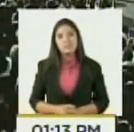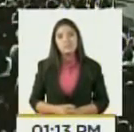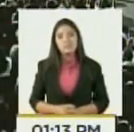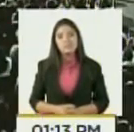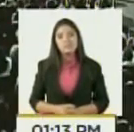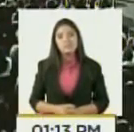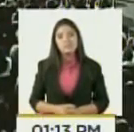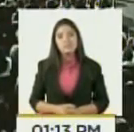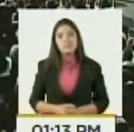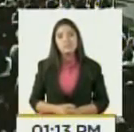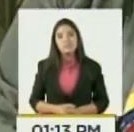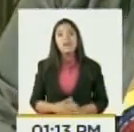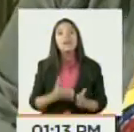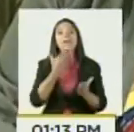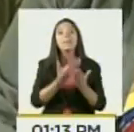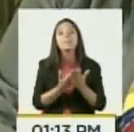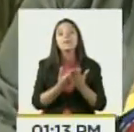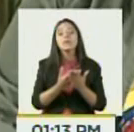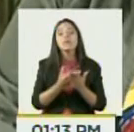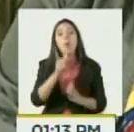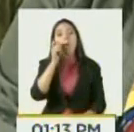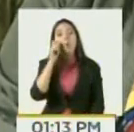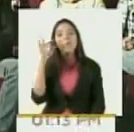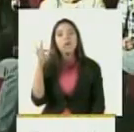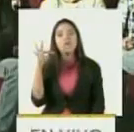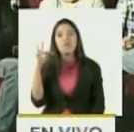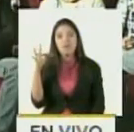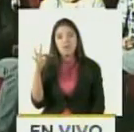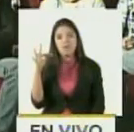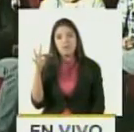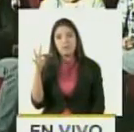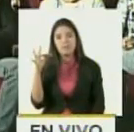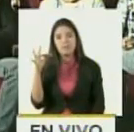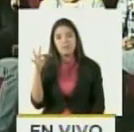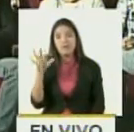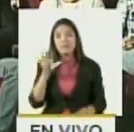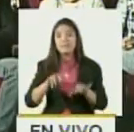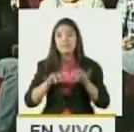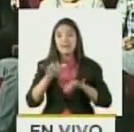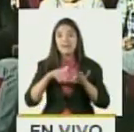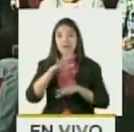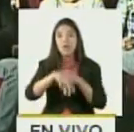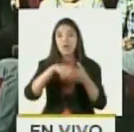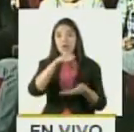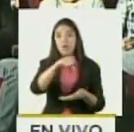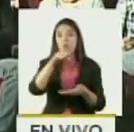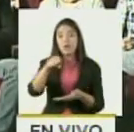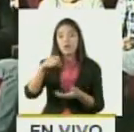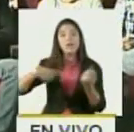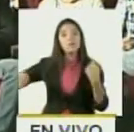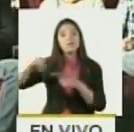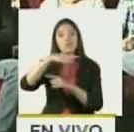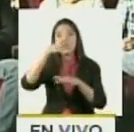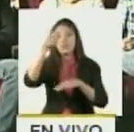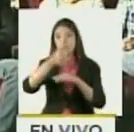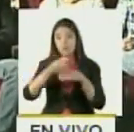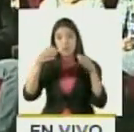Le pido al compañero Freddy Bernal, como secretario general de los CLAP, con todo el equipo del Estado